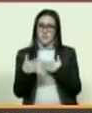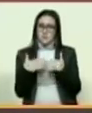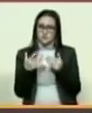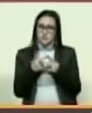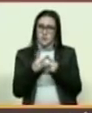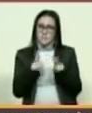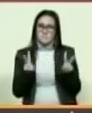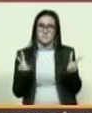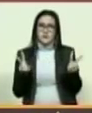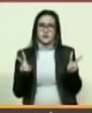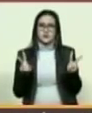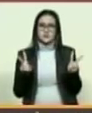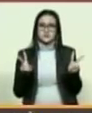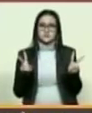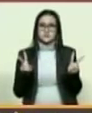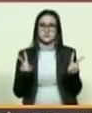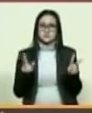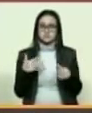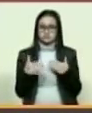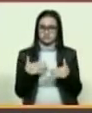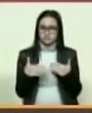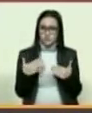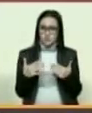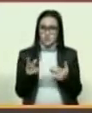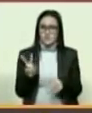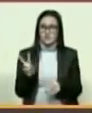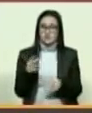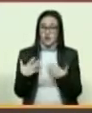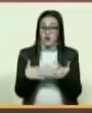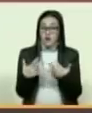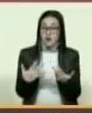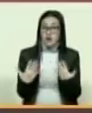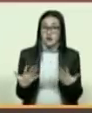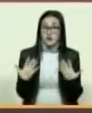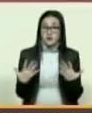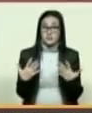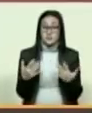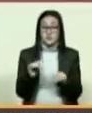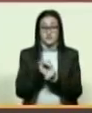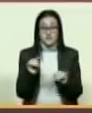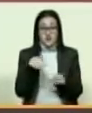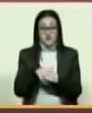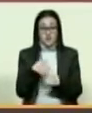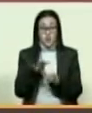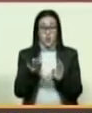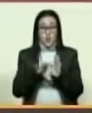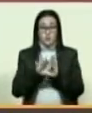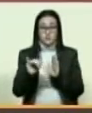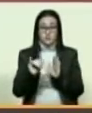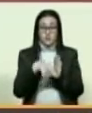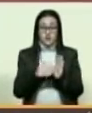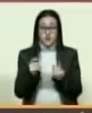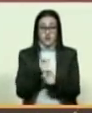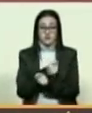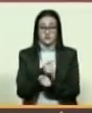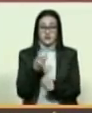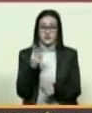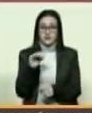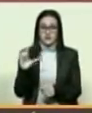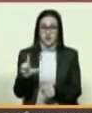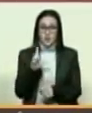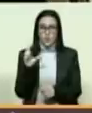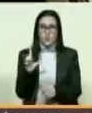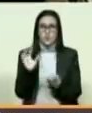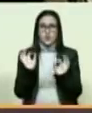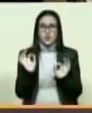que se ha venido construyendo en Venezuela de manera acelerada después de la elección constituyente del 30 de julio, pues la Asamblea Nacional